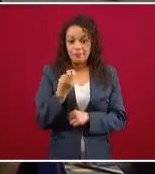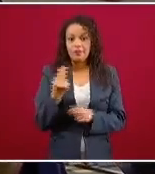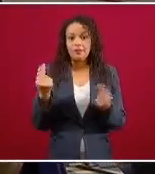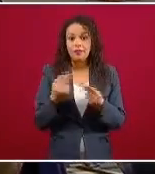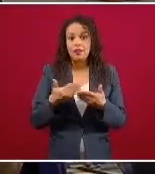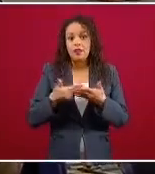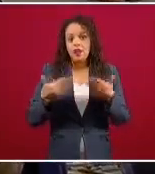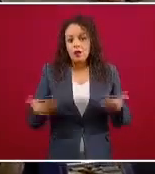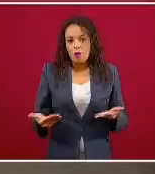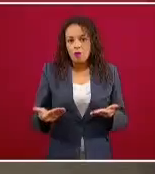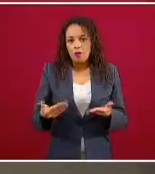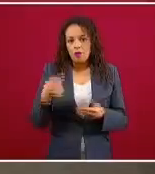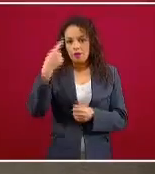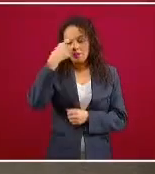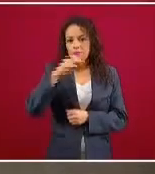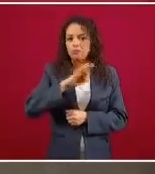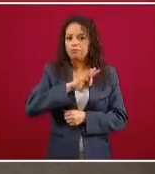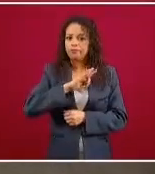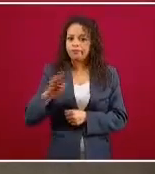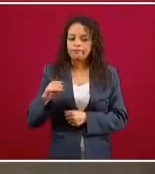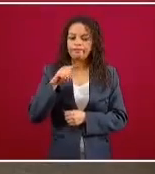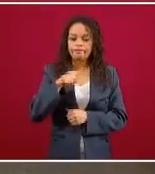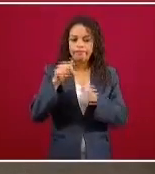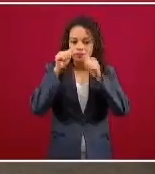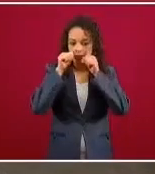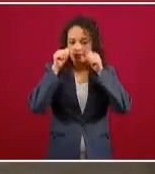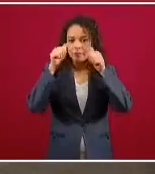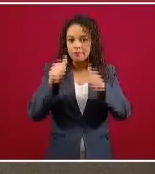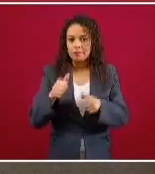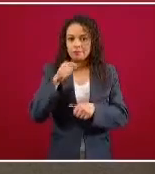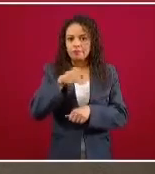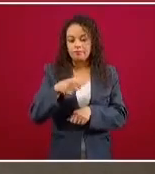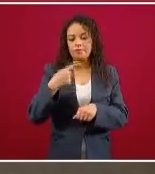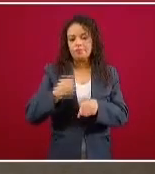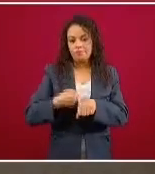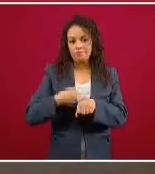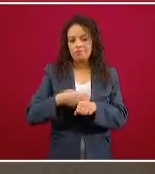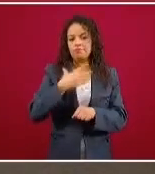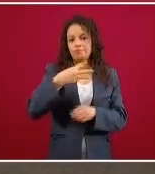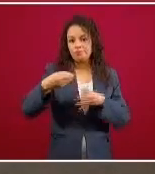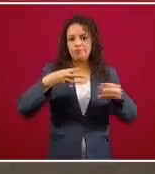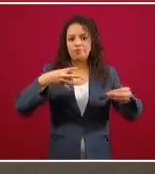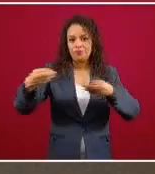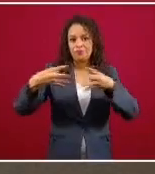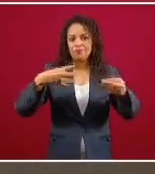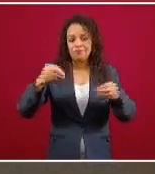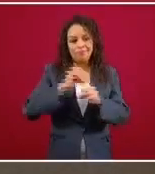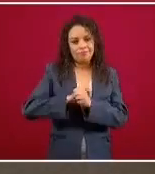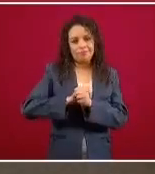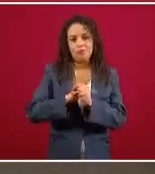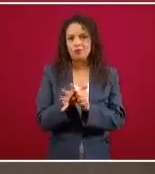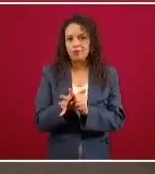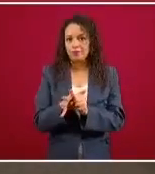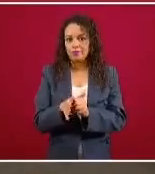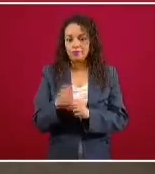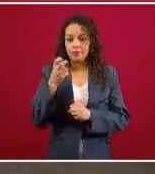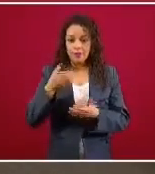para enfrentar la pandemia del coronavirus. Entonces estamos haciendo todo un